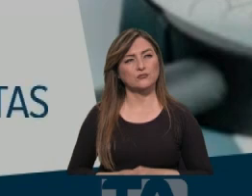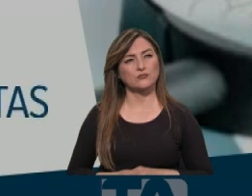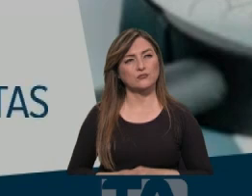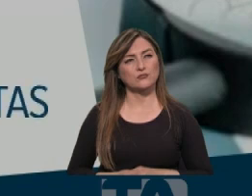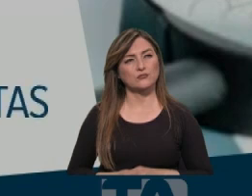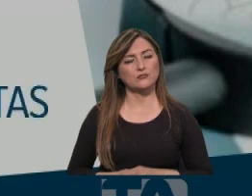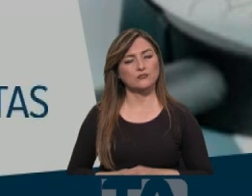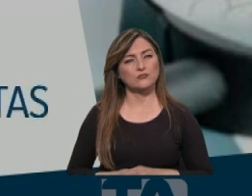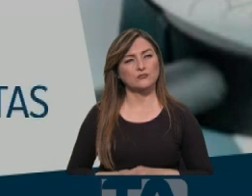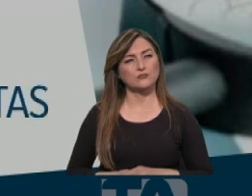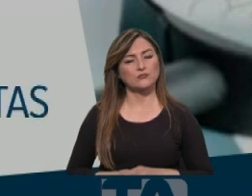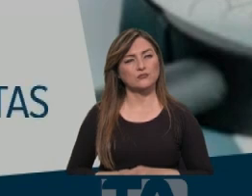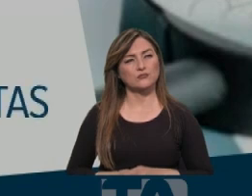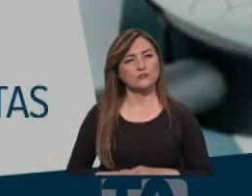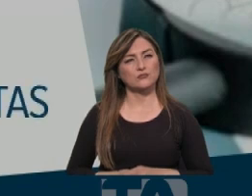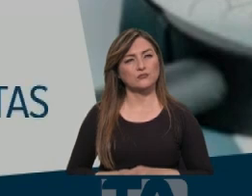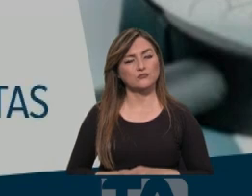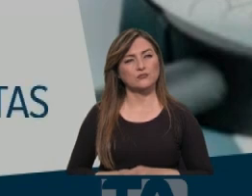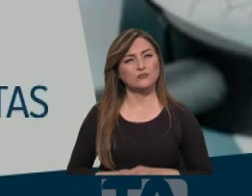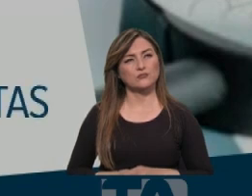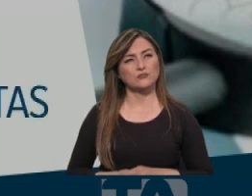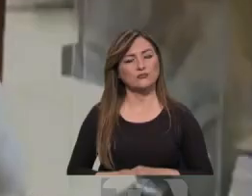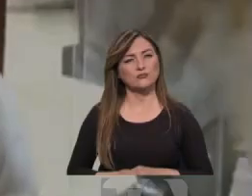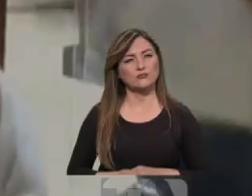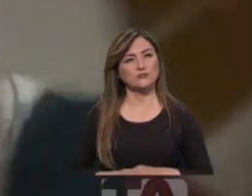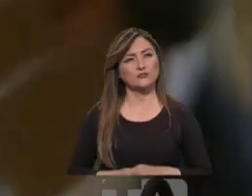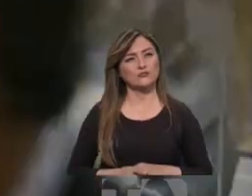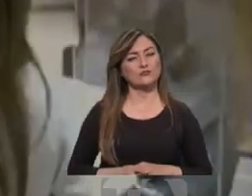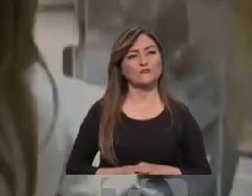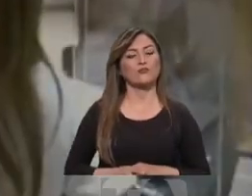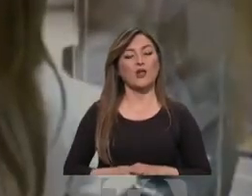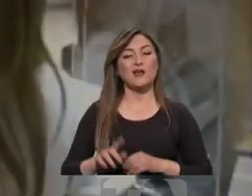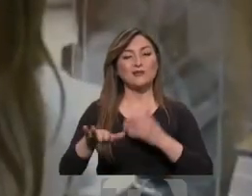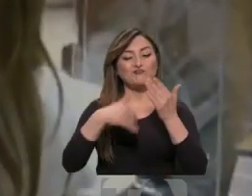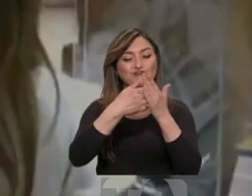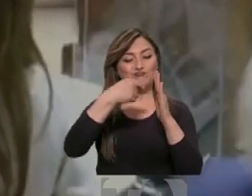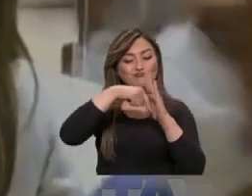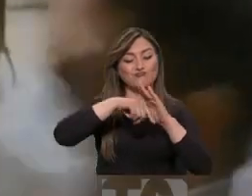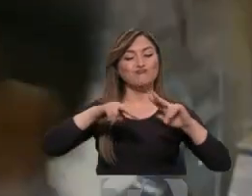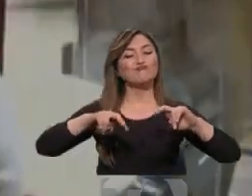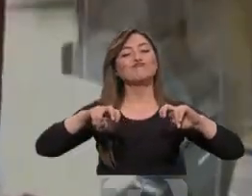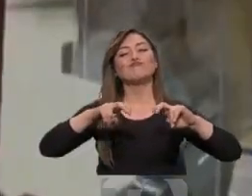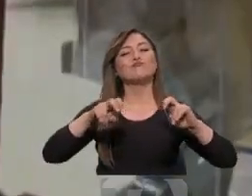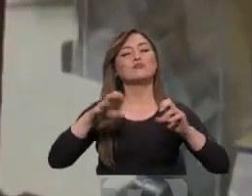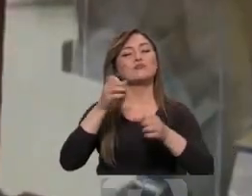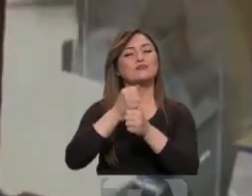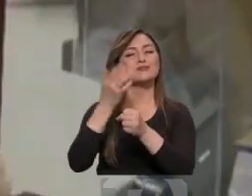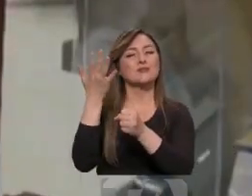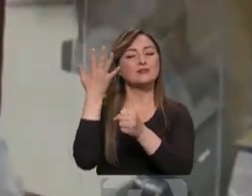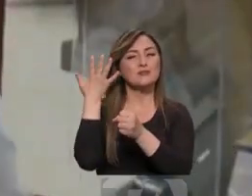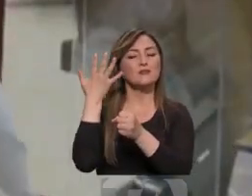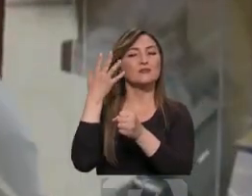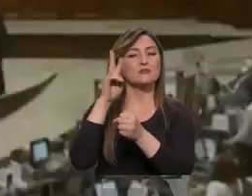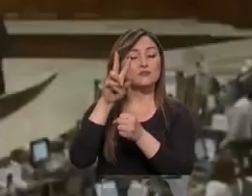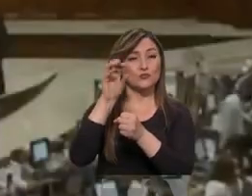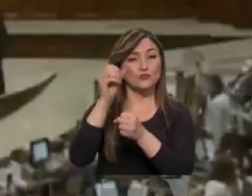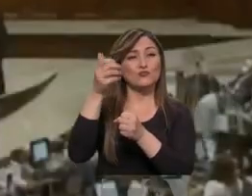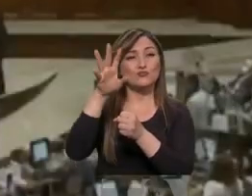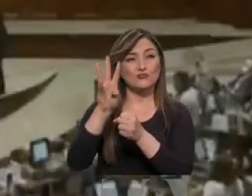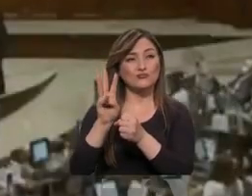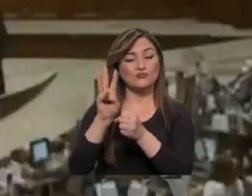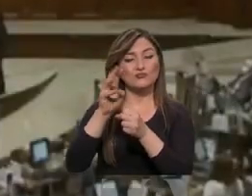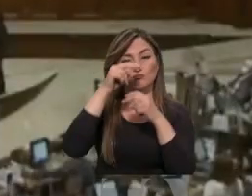públicas y accionistas de excontratistas. Las auditorías se habrían realizado durante 2016.